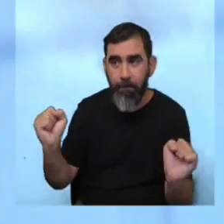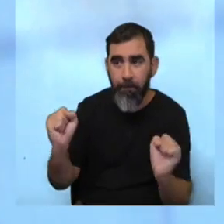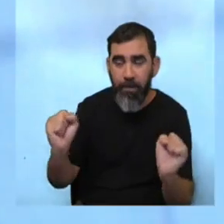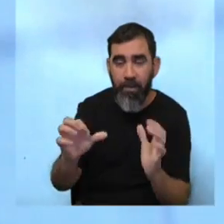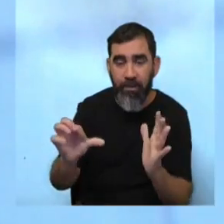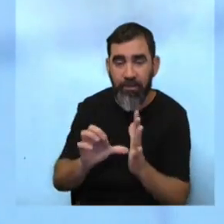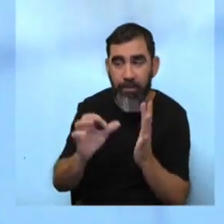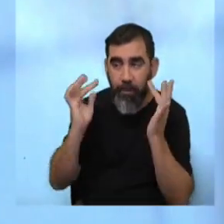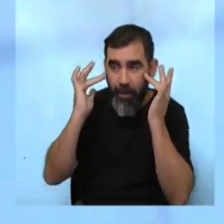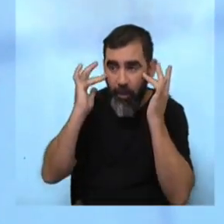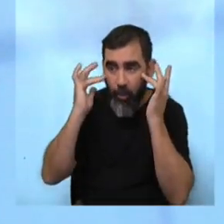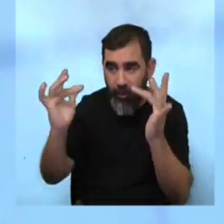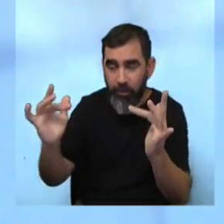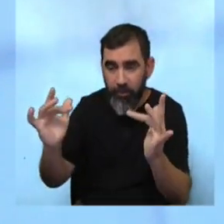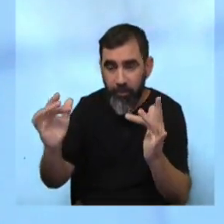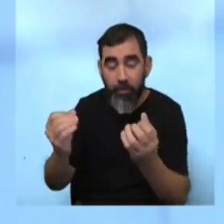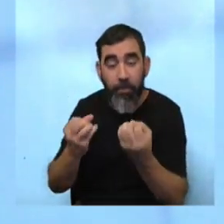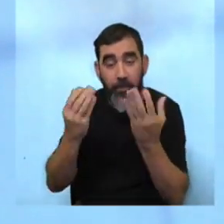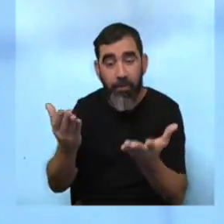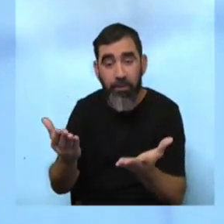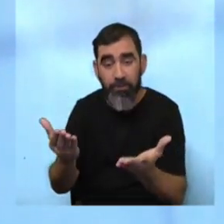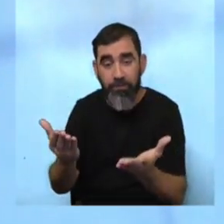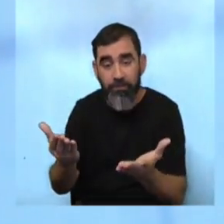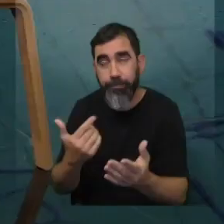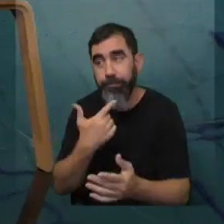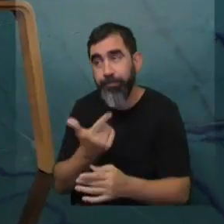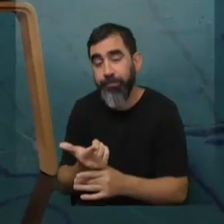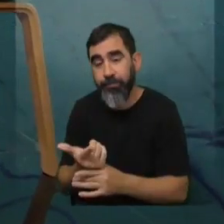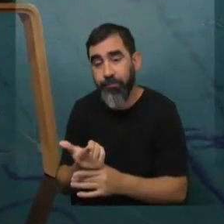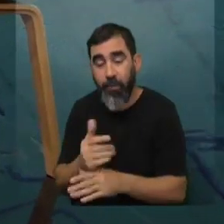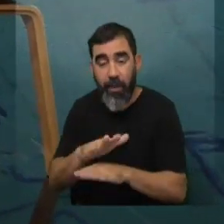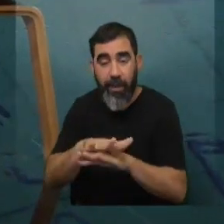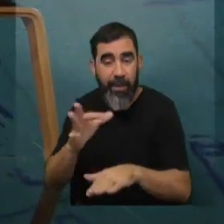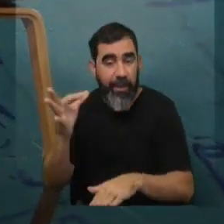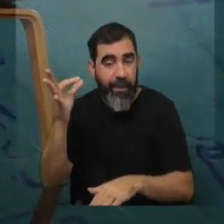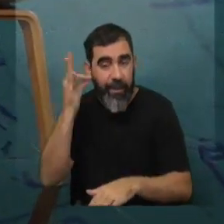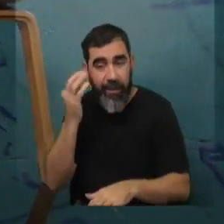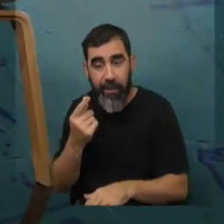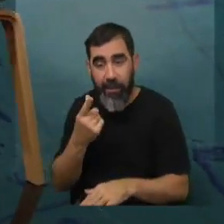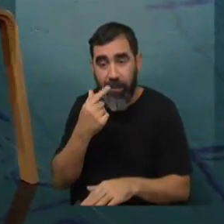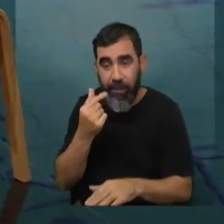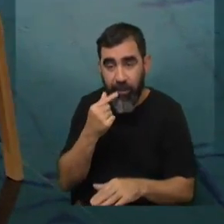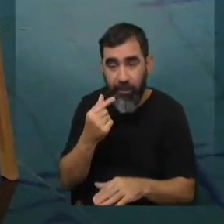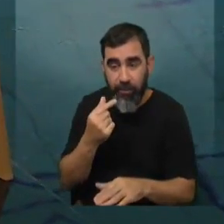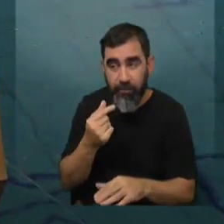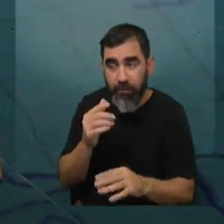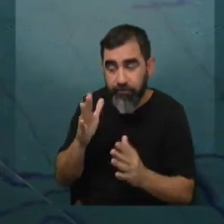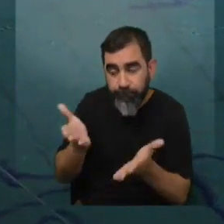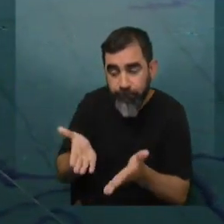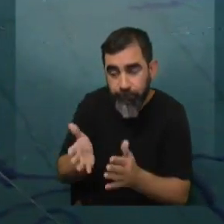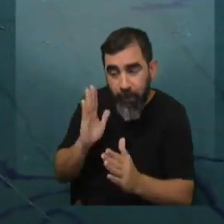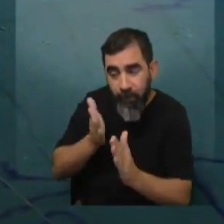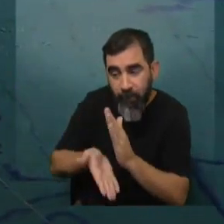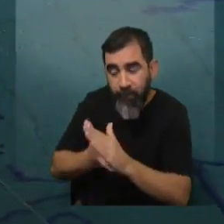sistema educativo para que una gurisa, un gurí se incline por las matemáticas.